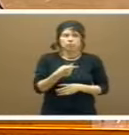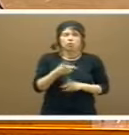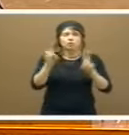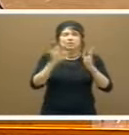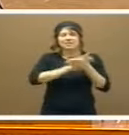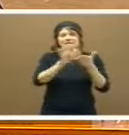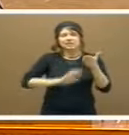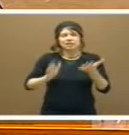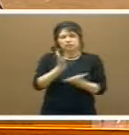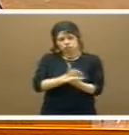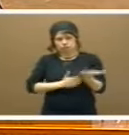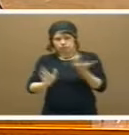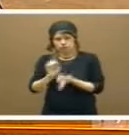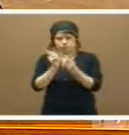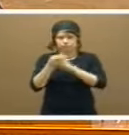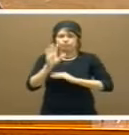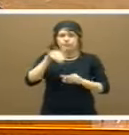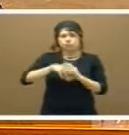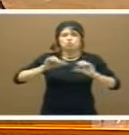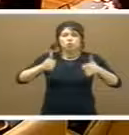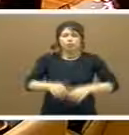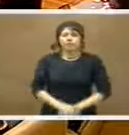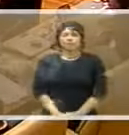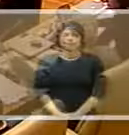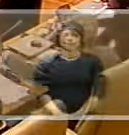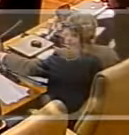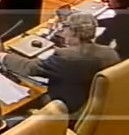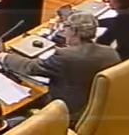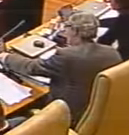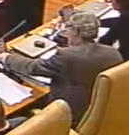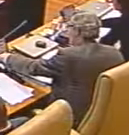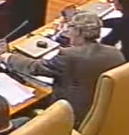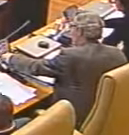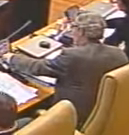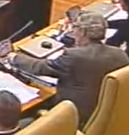texto transaccionado. Entramos en votación.